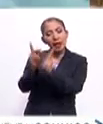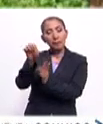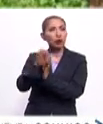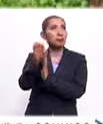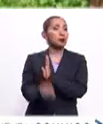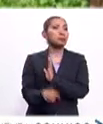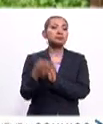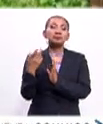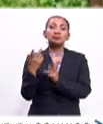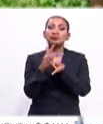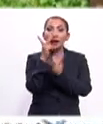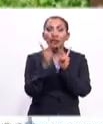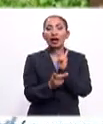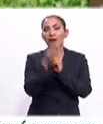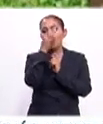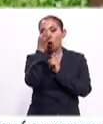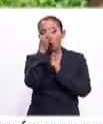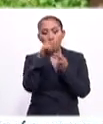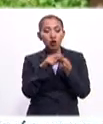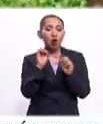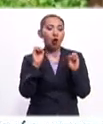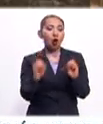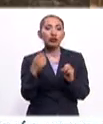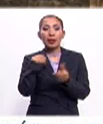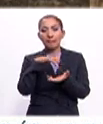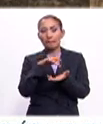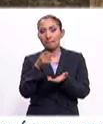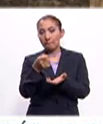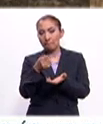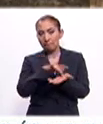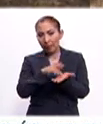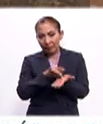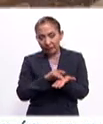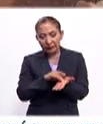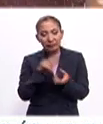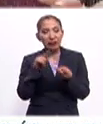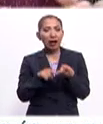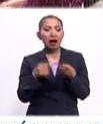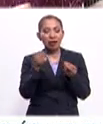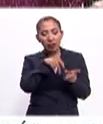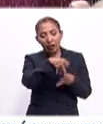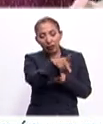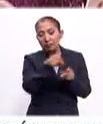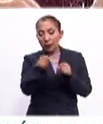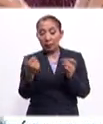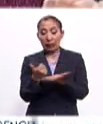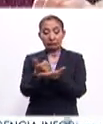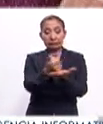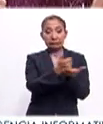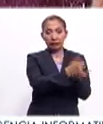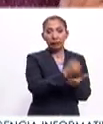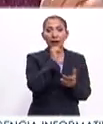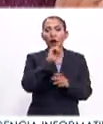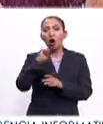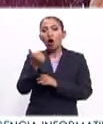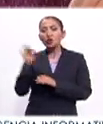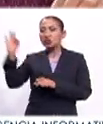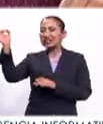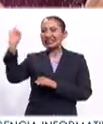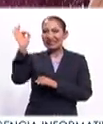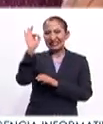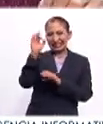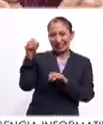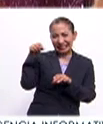ser plantas de flor, plantas medicinales, y también, no olvidemos, pequeños